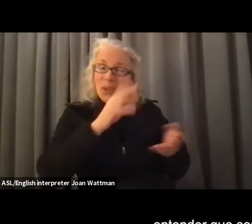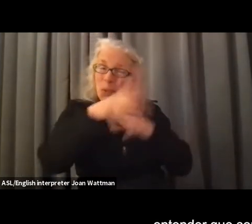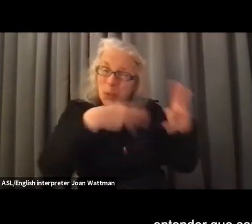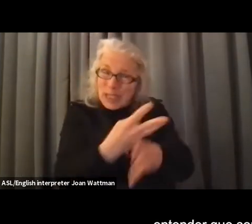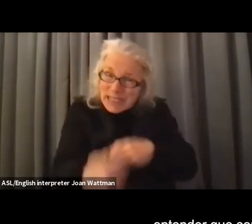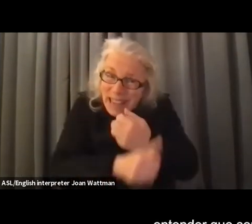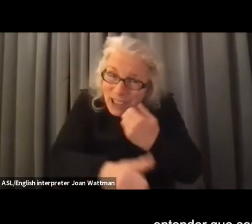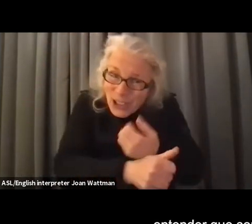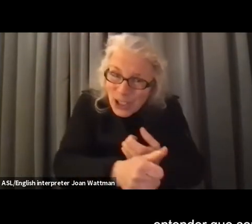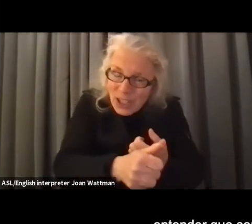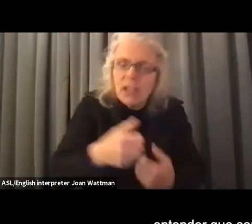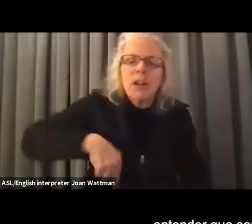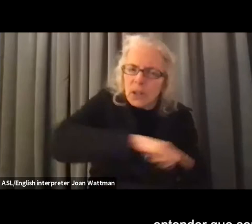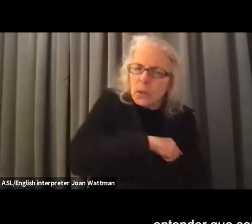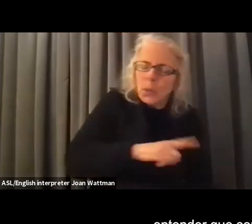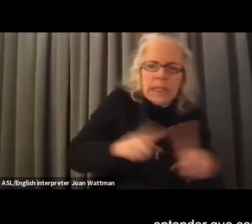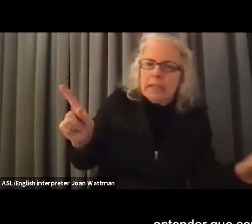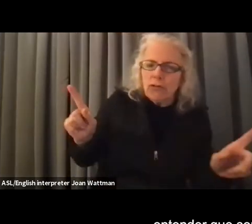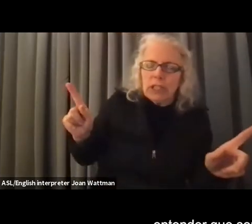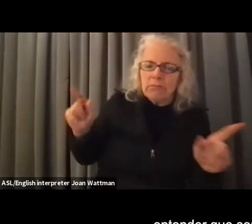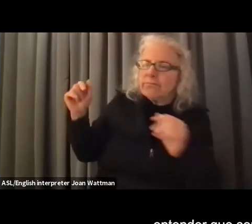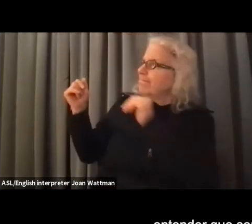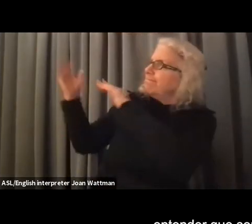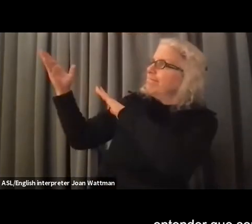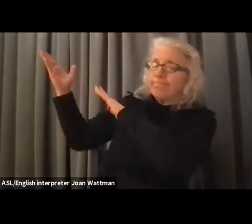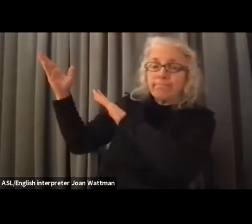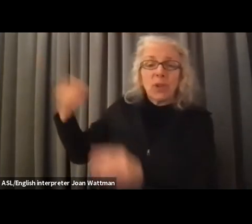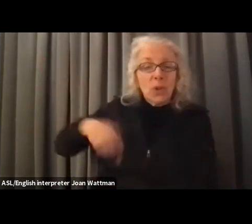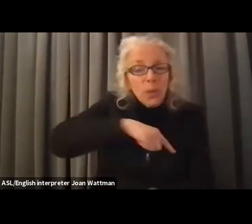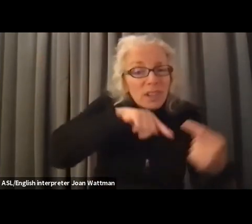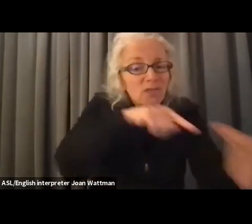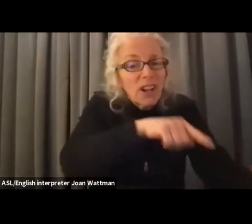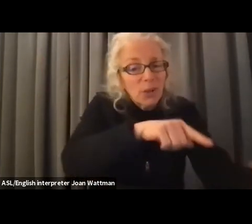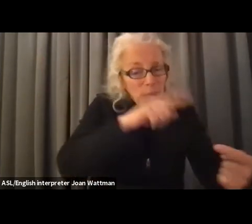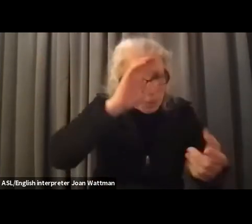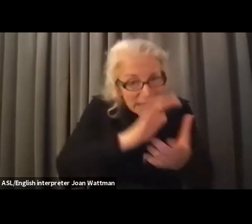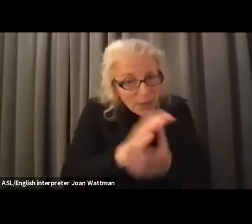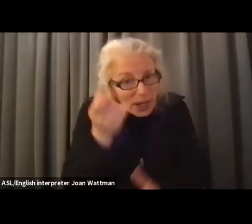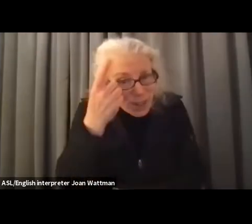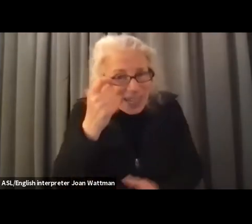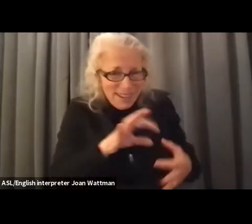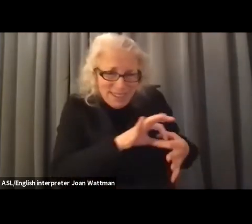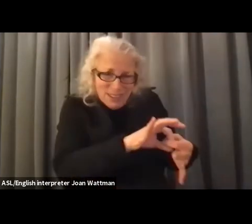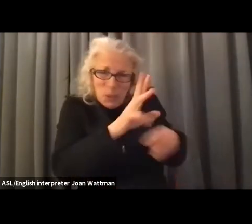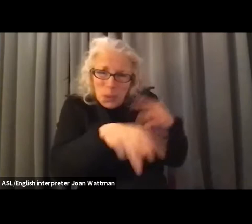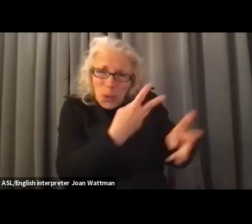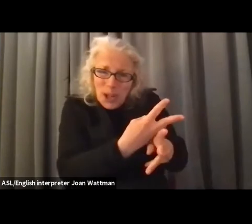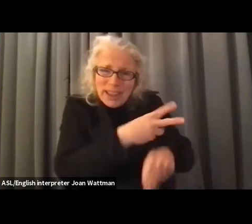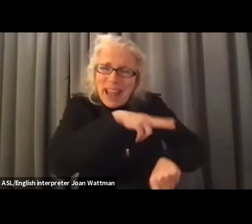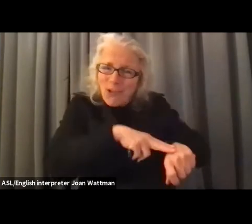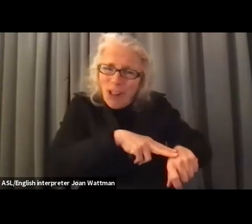que somos parte de la naturaleza, que no somos dueños de ella, y que la naturaleza, siendo la